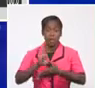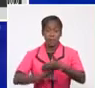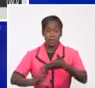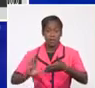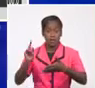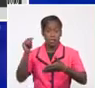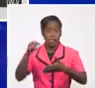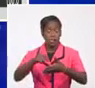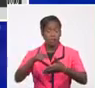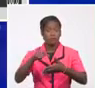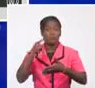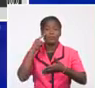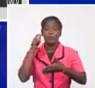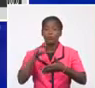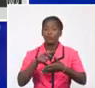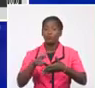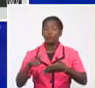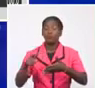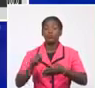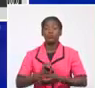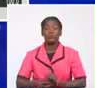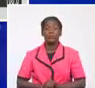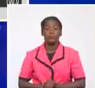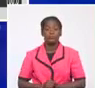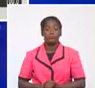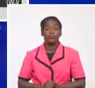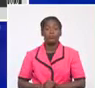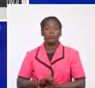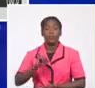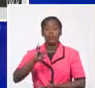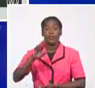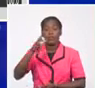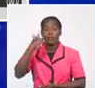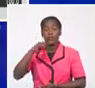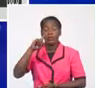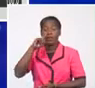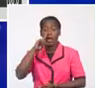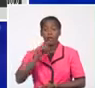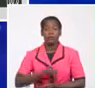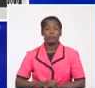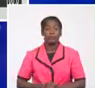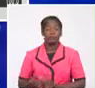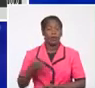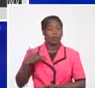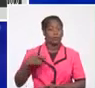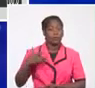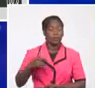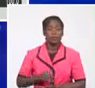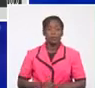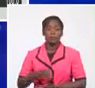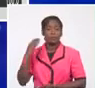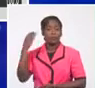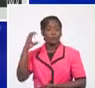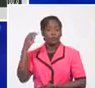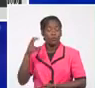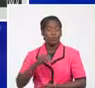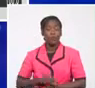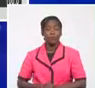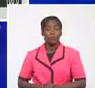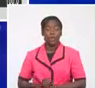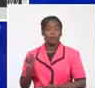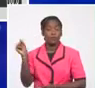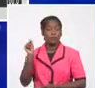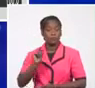un número elevado. Irán, Argentina, Colombia, Italia y Polonia son